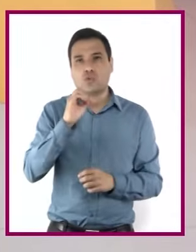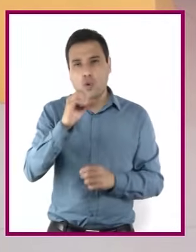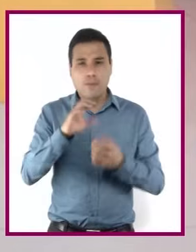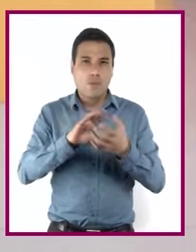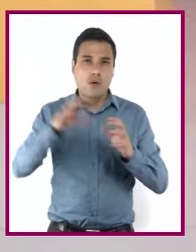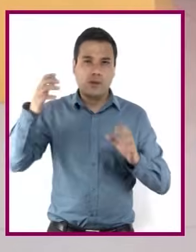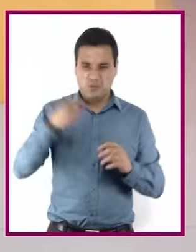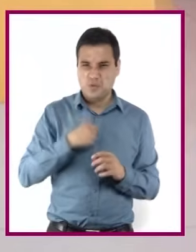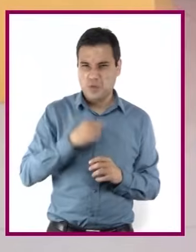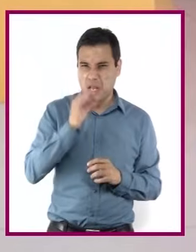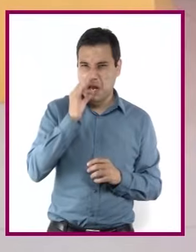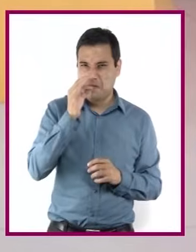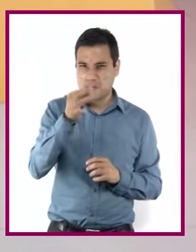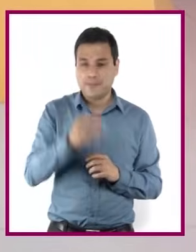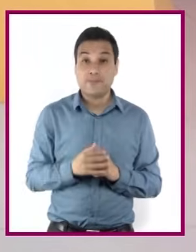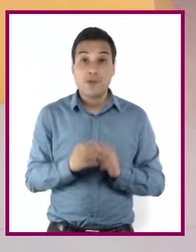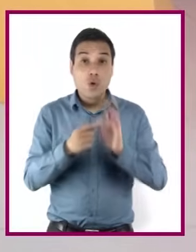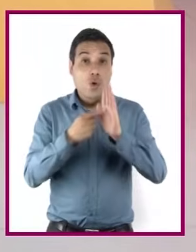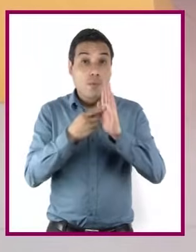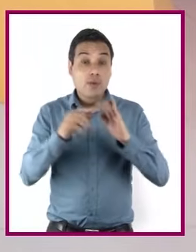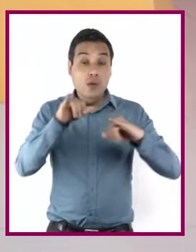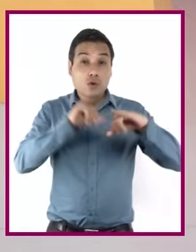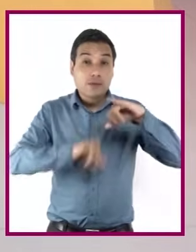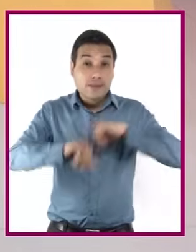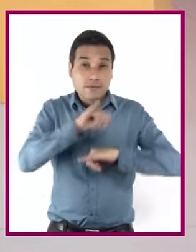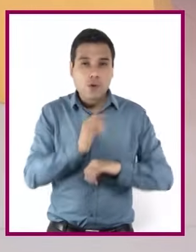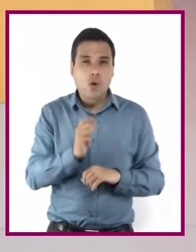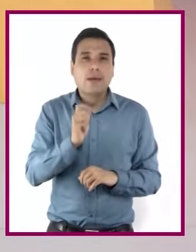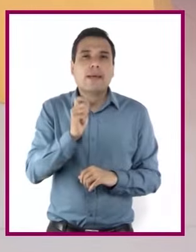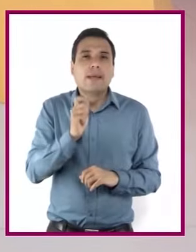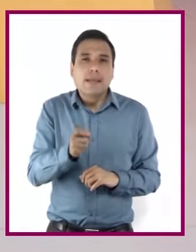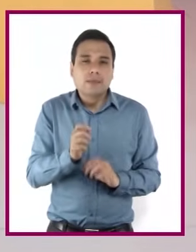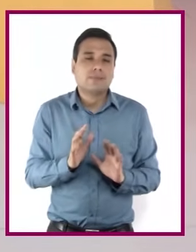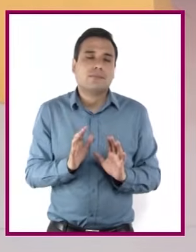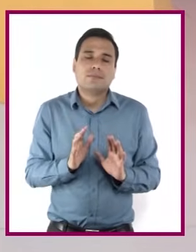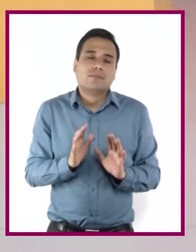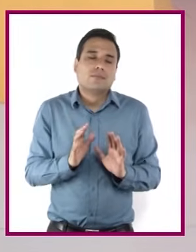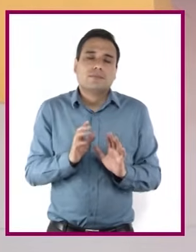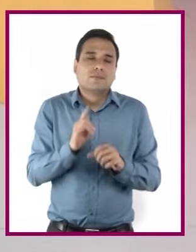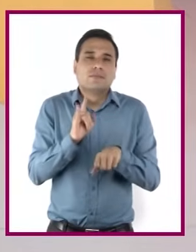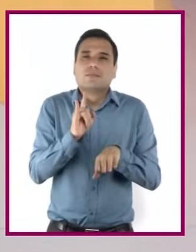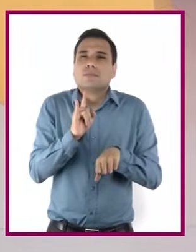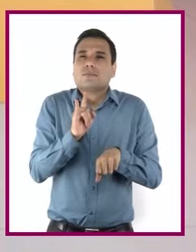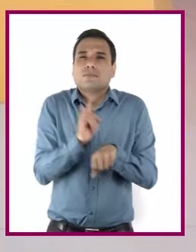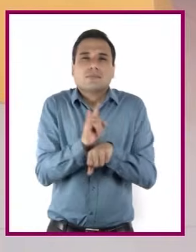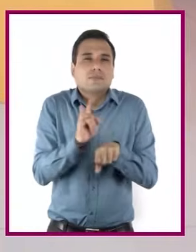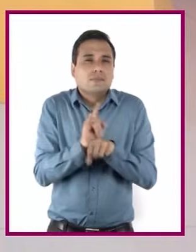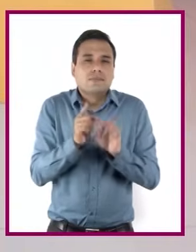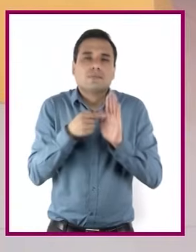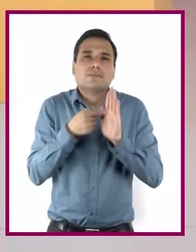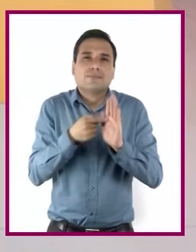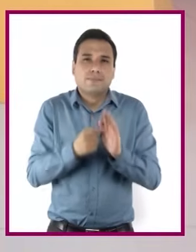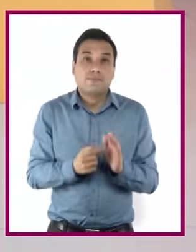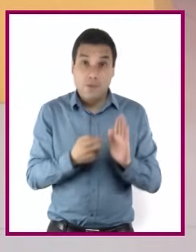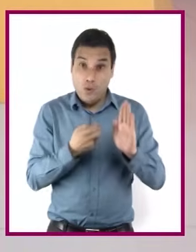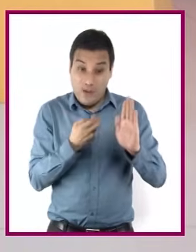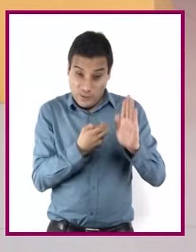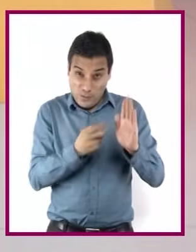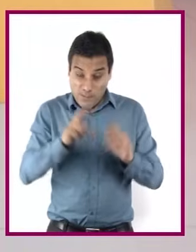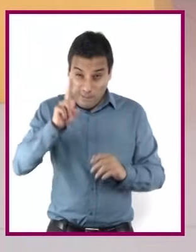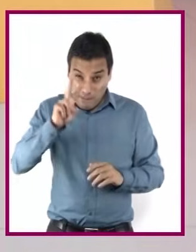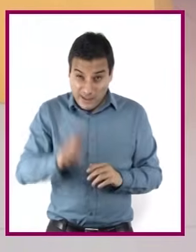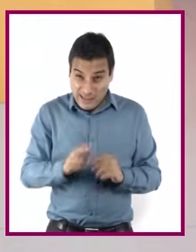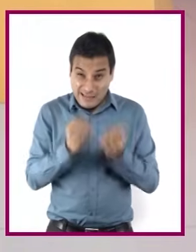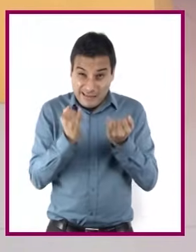importante señalar que los modelos científicos son representaciones de la realidad, pero no constituyen la realidad misma.